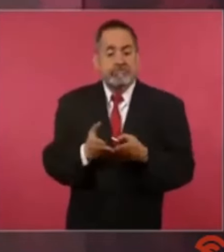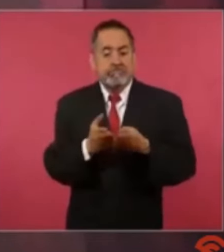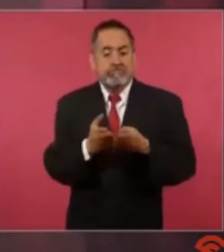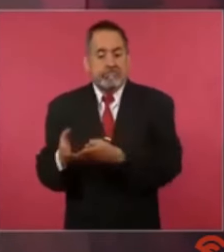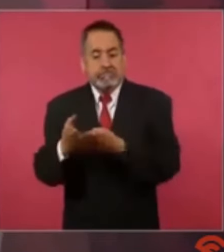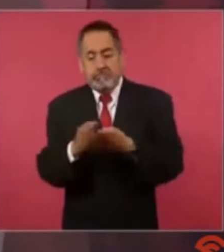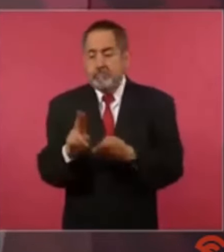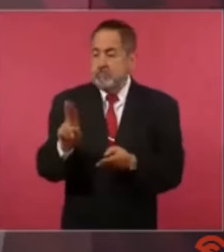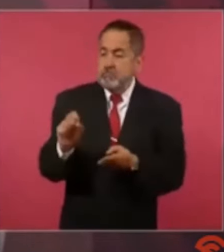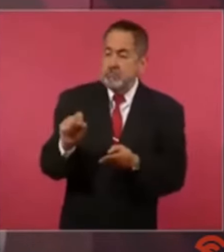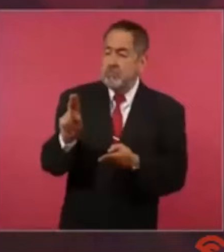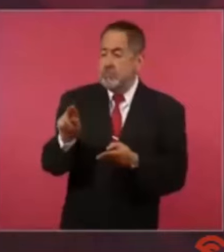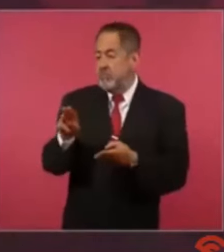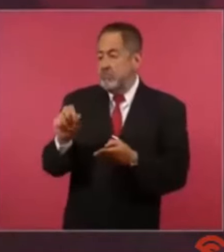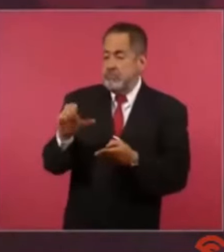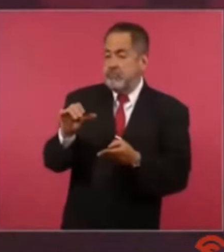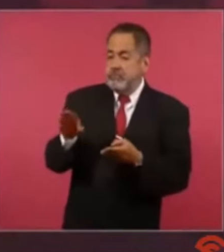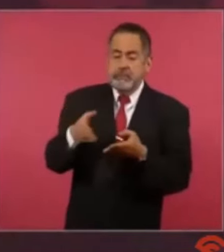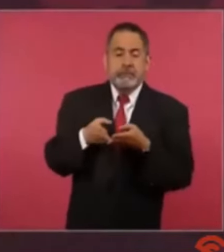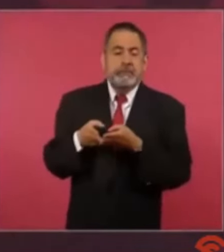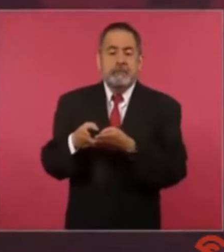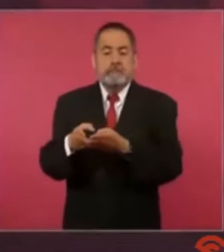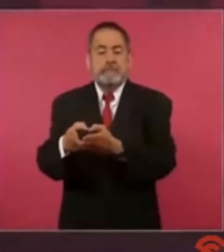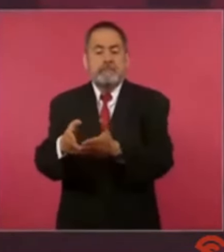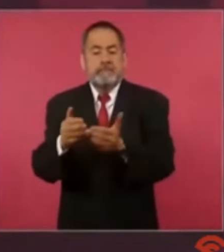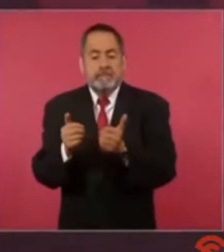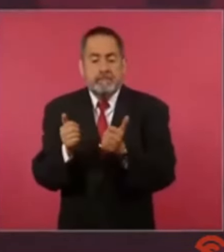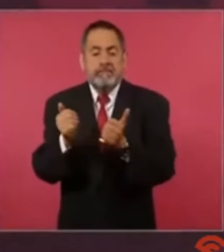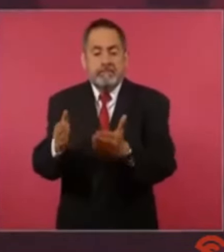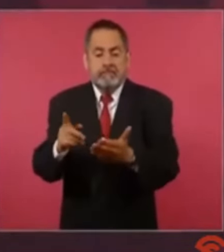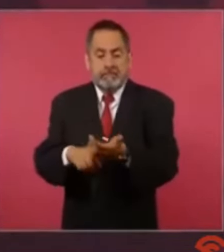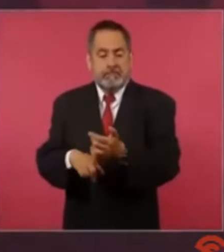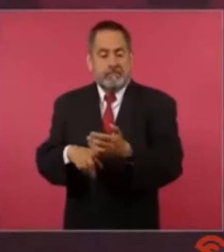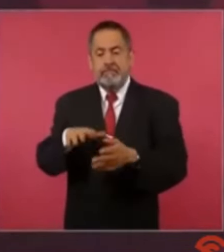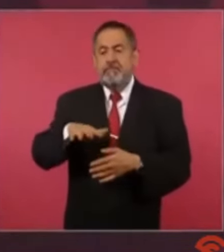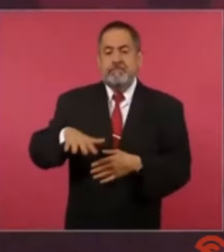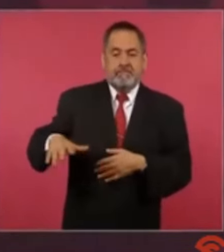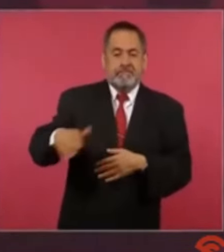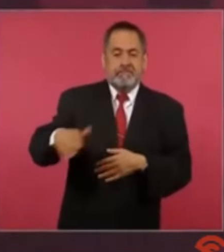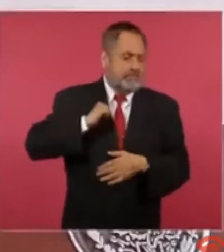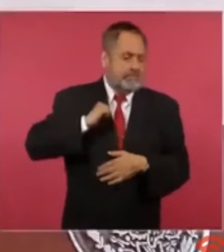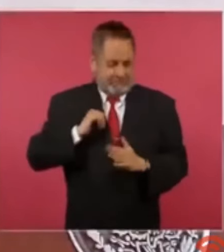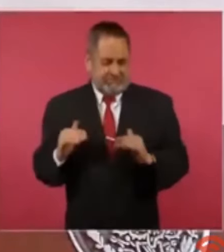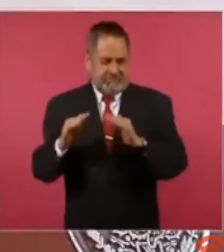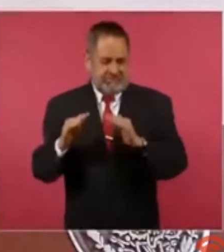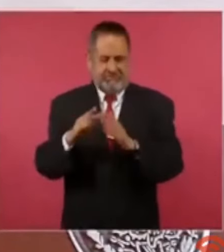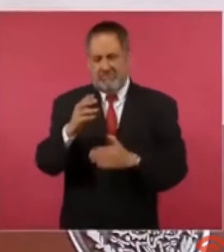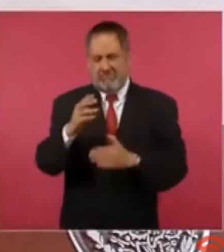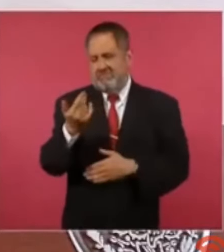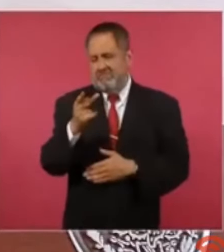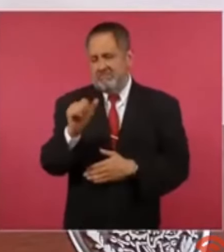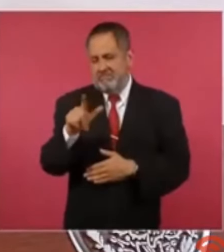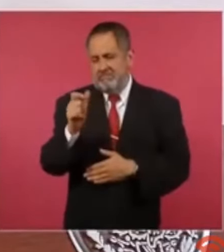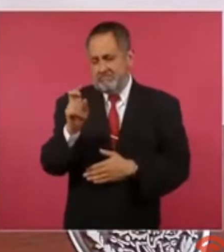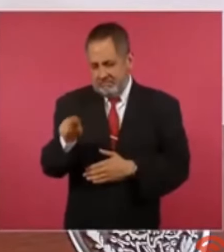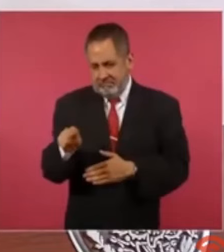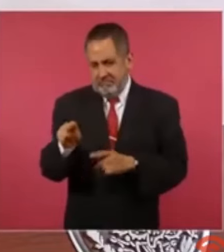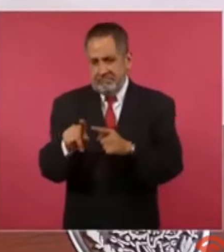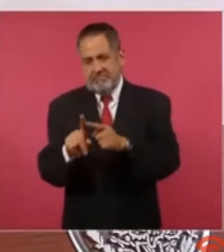Alto Usumacinta para llegar a la zona arqueológica de Yaxchilán? ¿Cómo regresar a